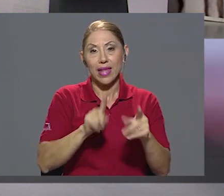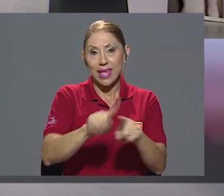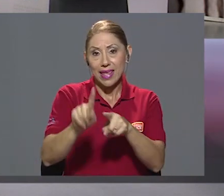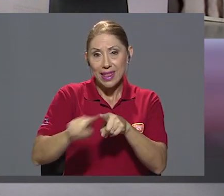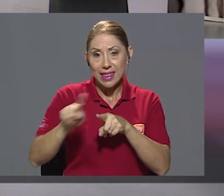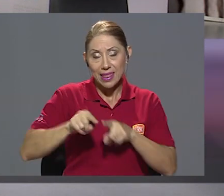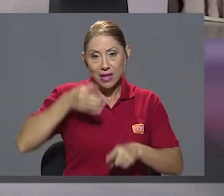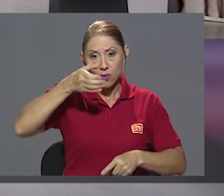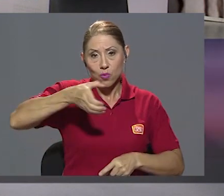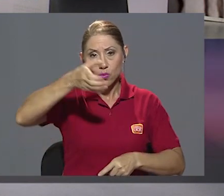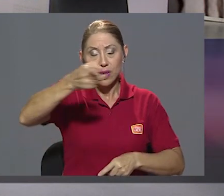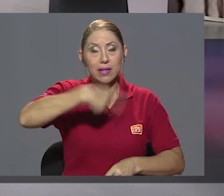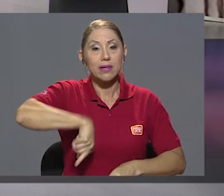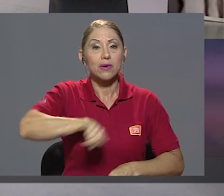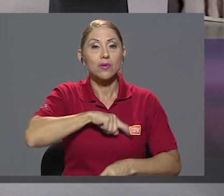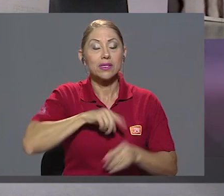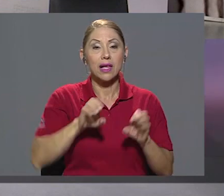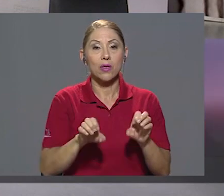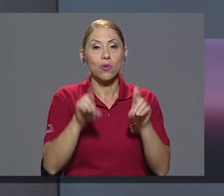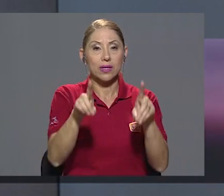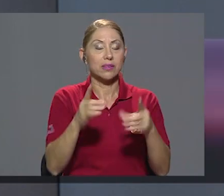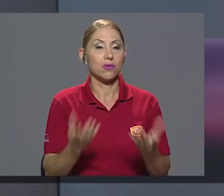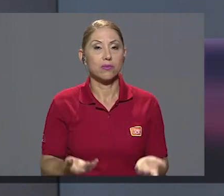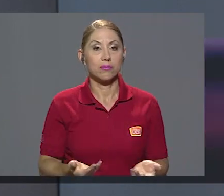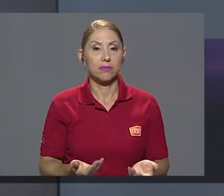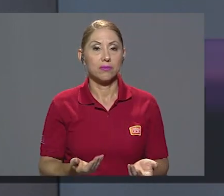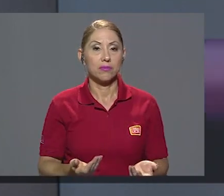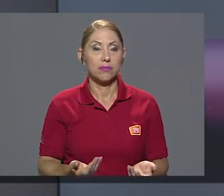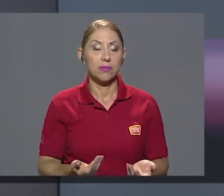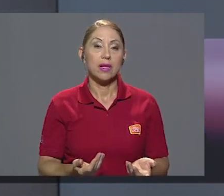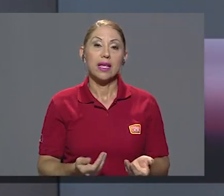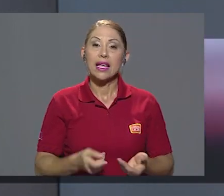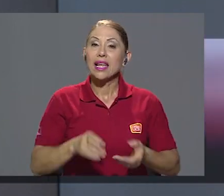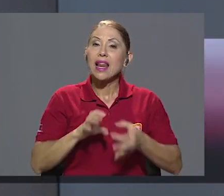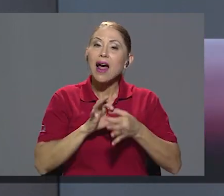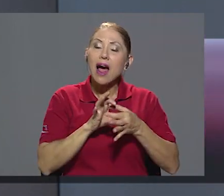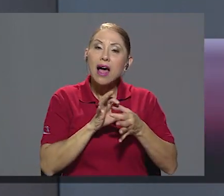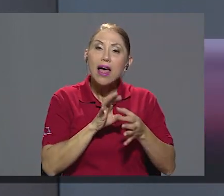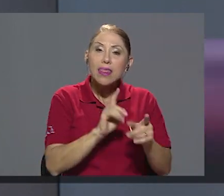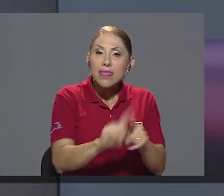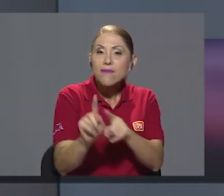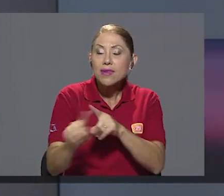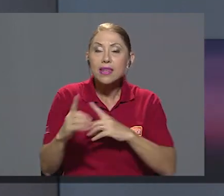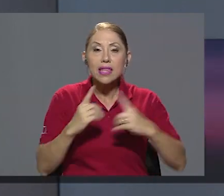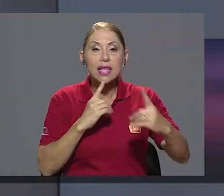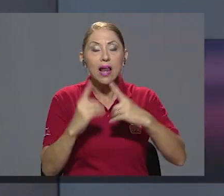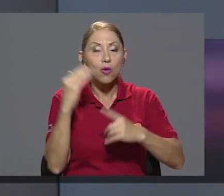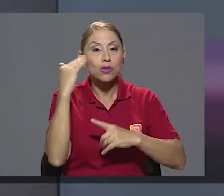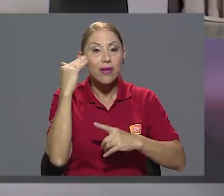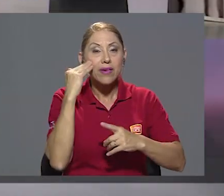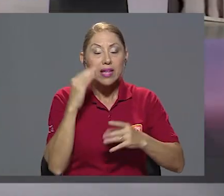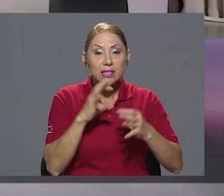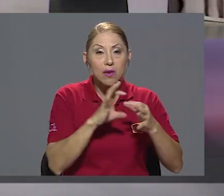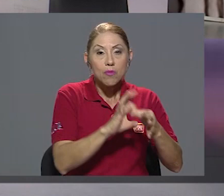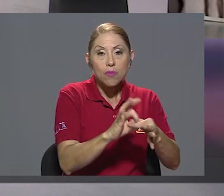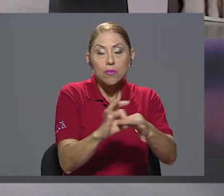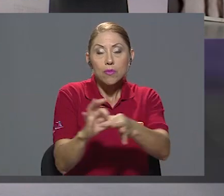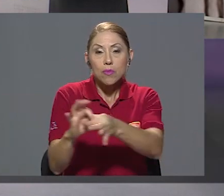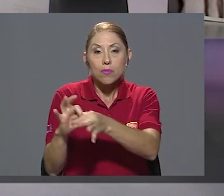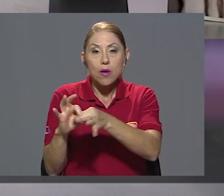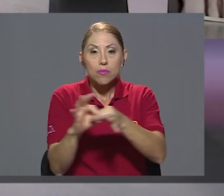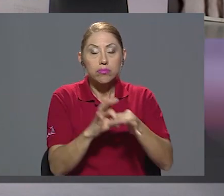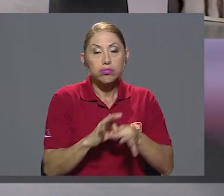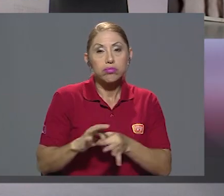carácter intercultural de nuestra educación y la relación de un diálogo de saberes, ¿verdad?, con